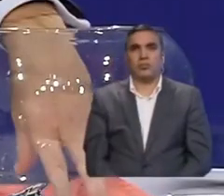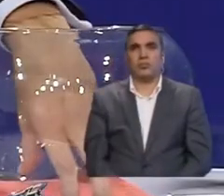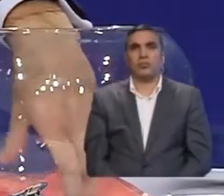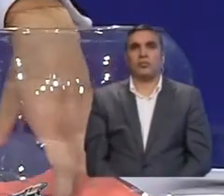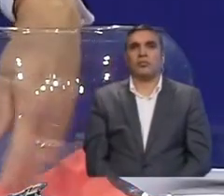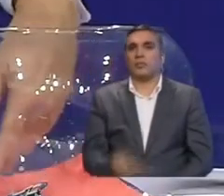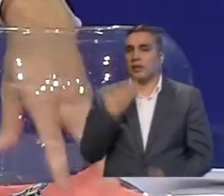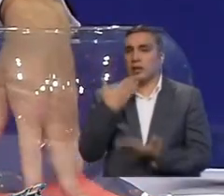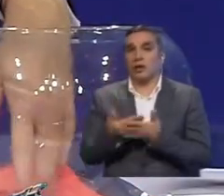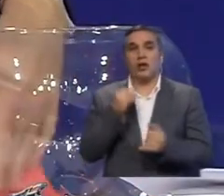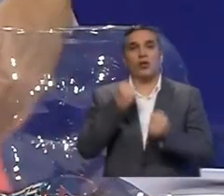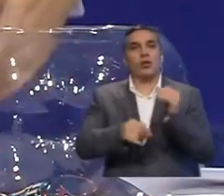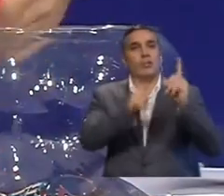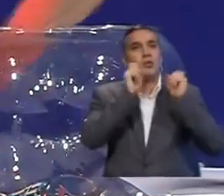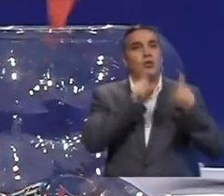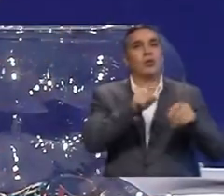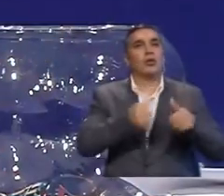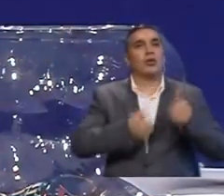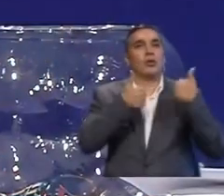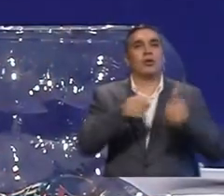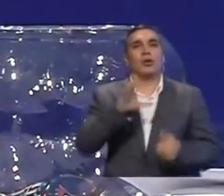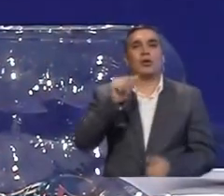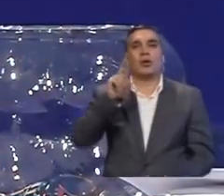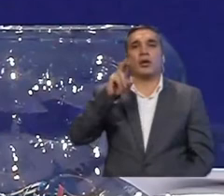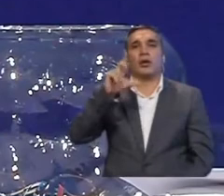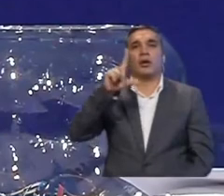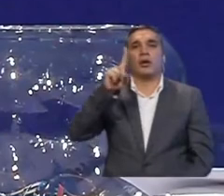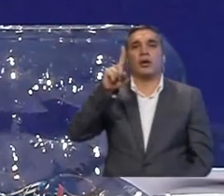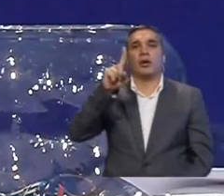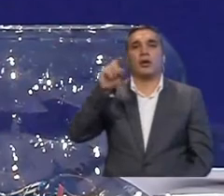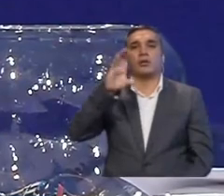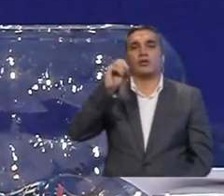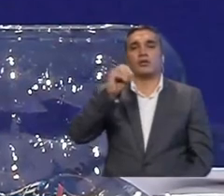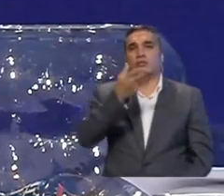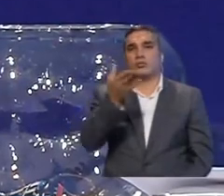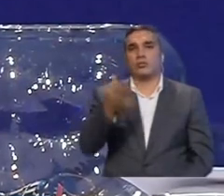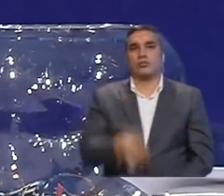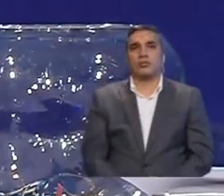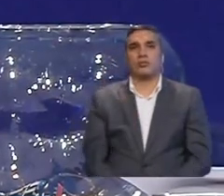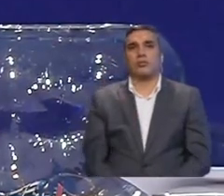Pérez. Y finalmente, la última pregunta para el candidato Carrasco.